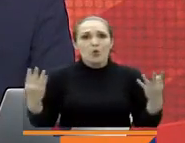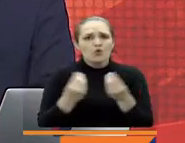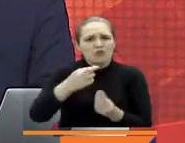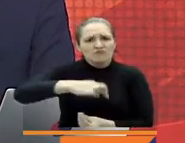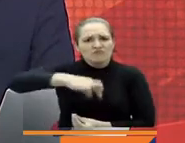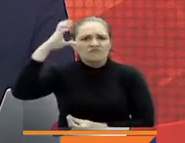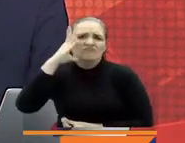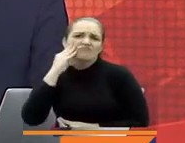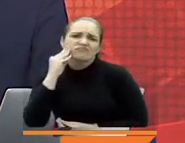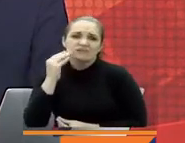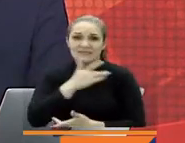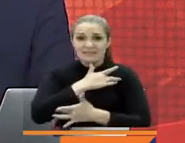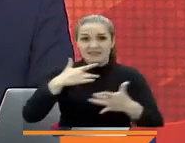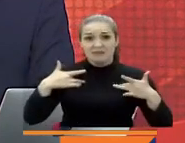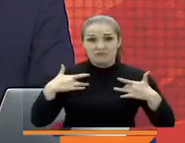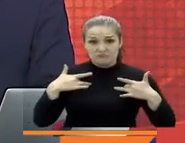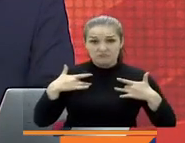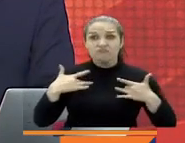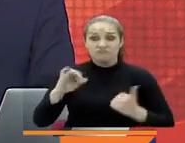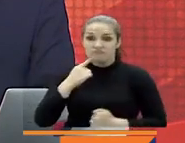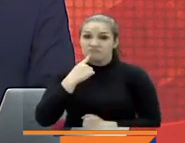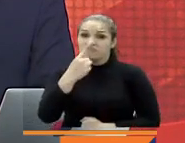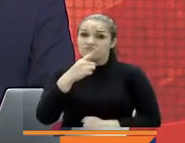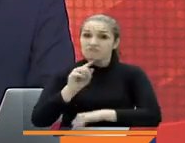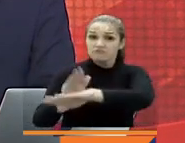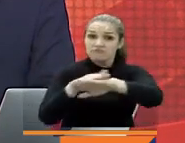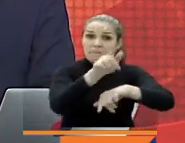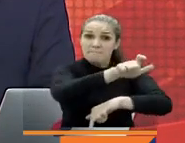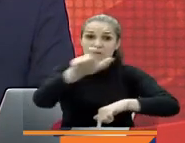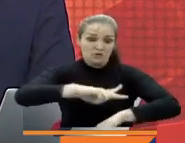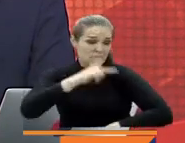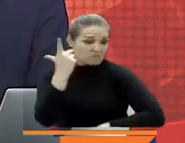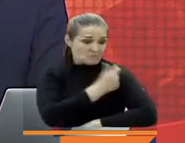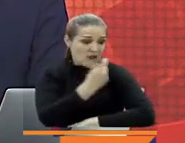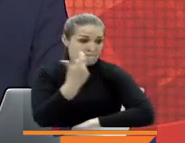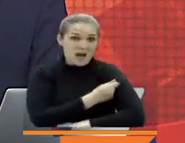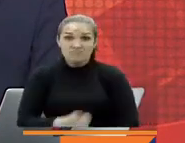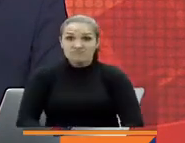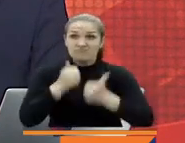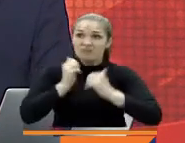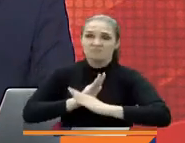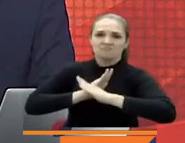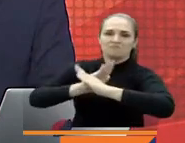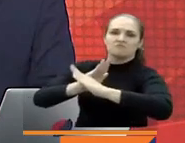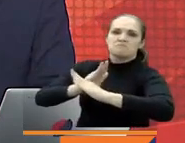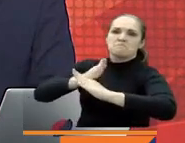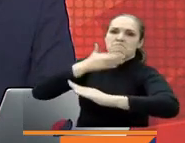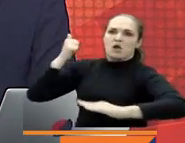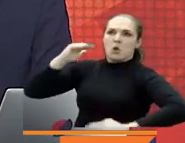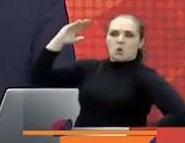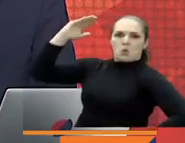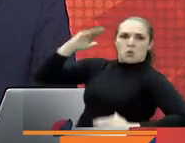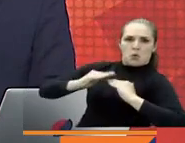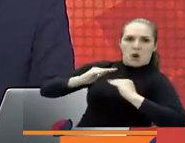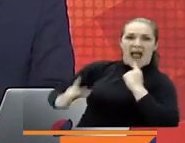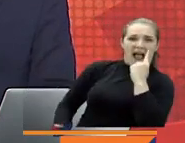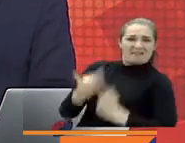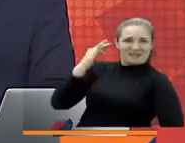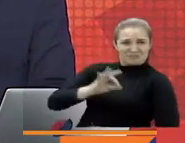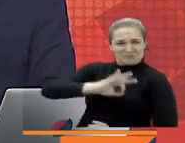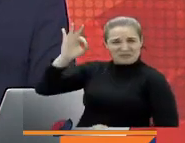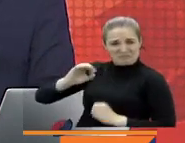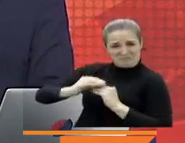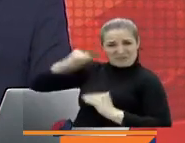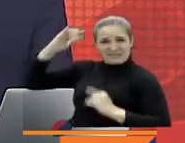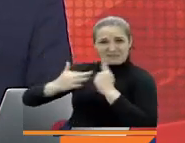completar el esquema de vacunación reduce hasta en un 88% la mortalidad por complicaciones del contagio de la variante Delta, que ya hizo